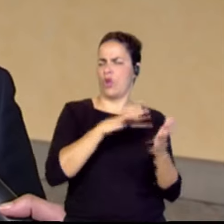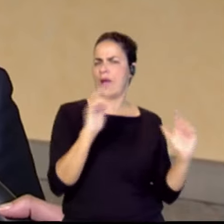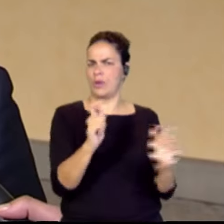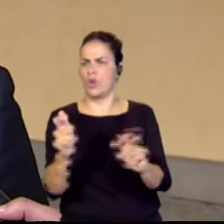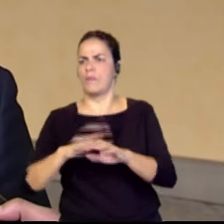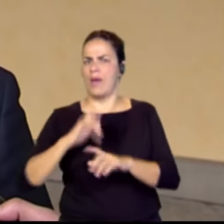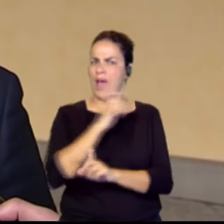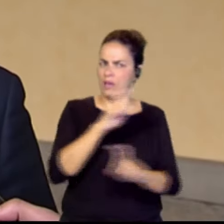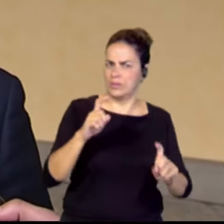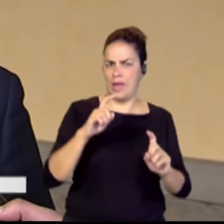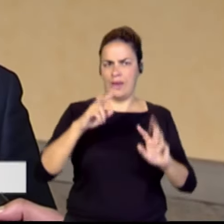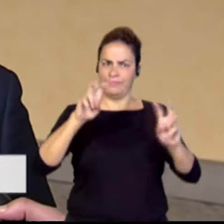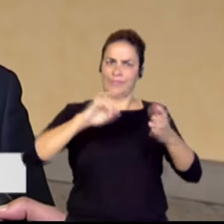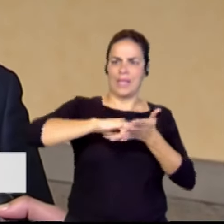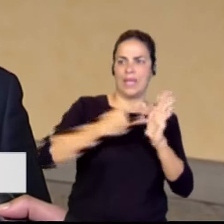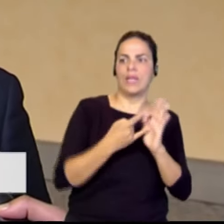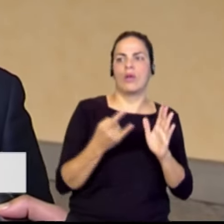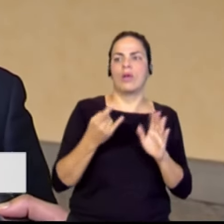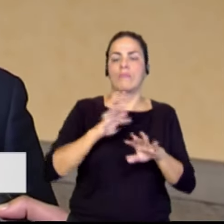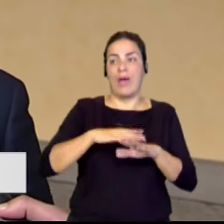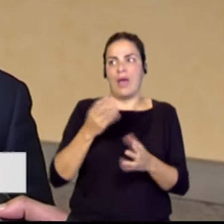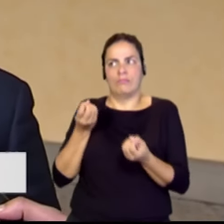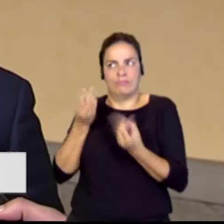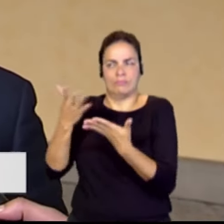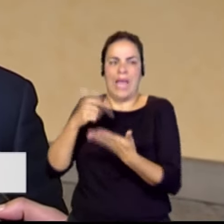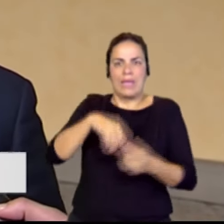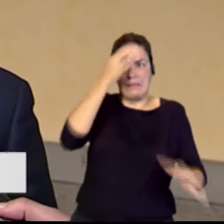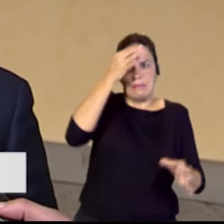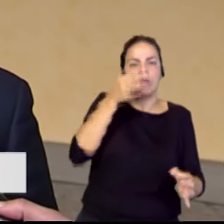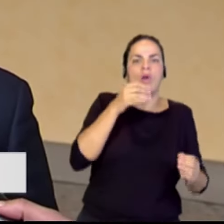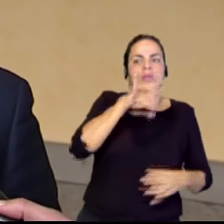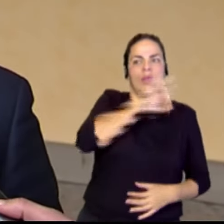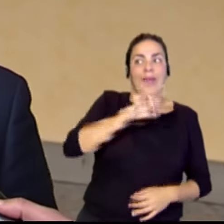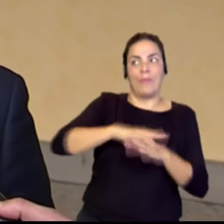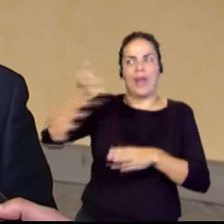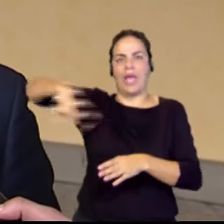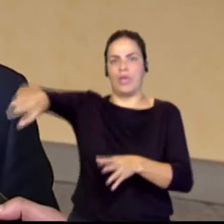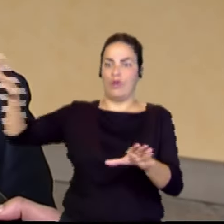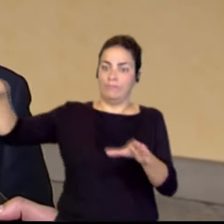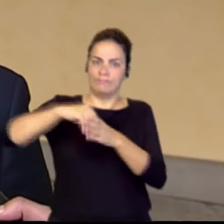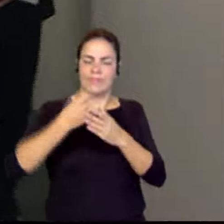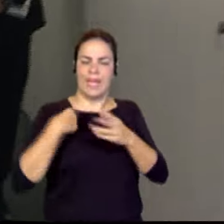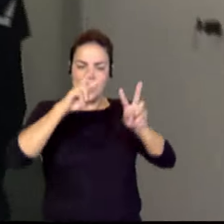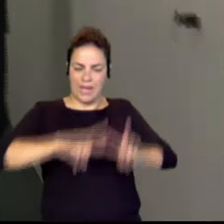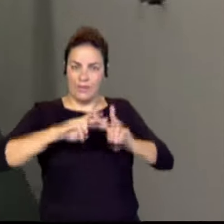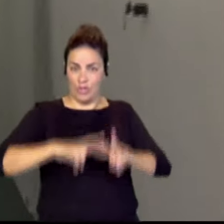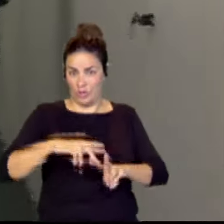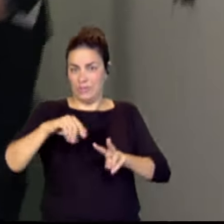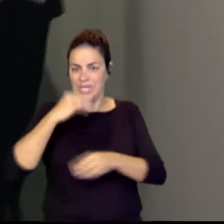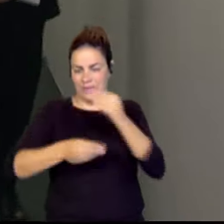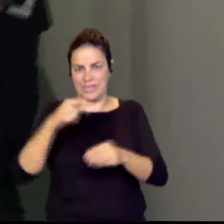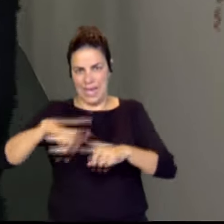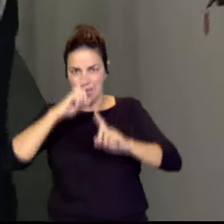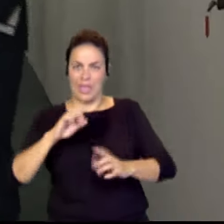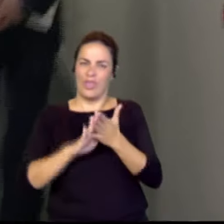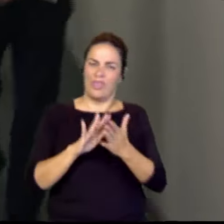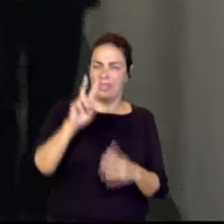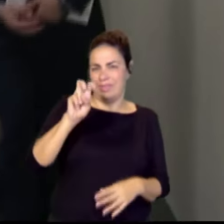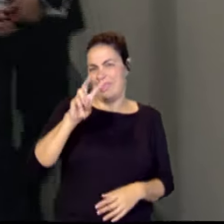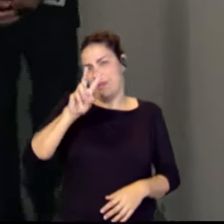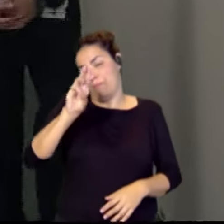técnico poder dar los datos que nosotros tenemos en caras para que los incorpore a esa revisión que se va a hacer el segundo semestre de este año del Pos con lo que Canarias tendrá la